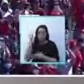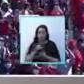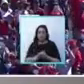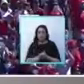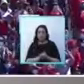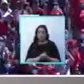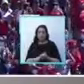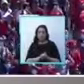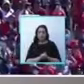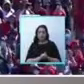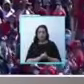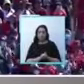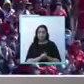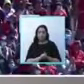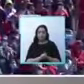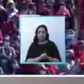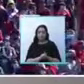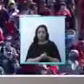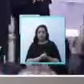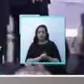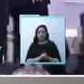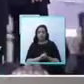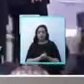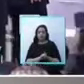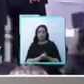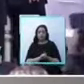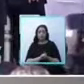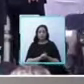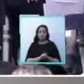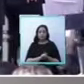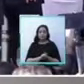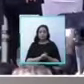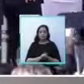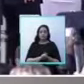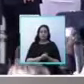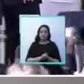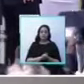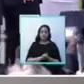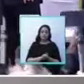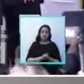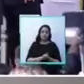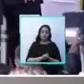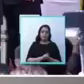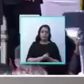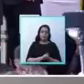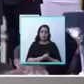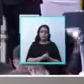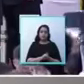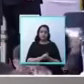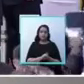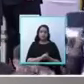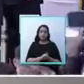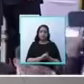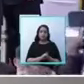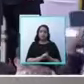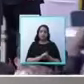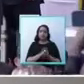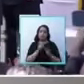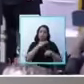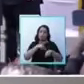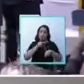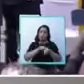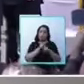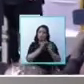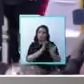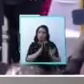invitado, así como entrantes que han habido en materia de presupuesto, ¿verdad?, la crisis que también hay que reconocer a